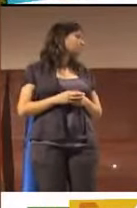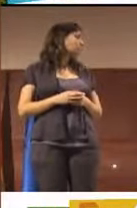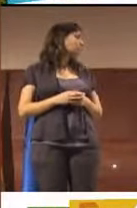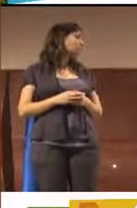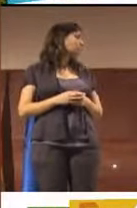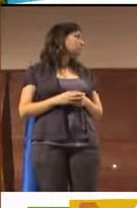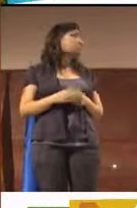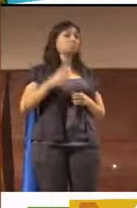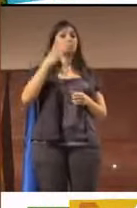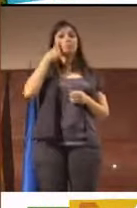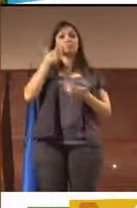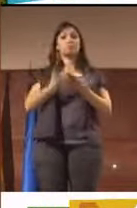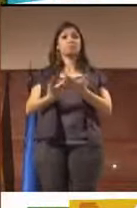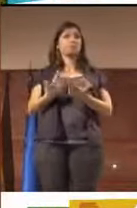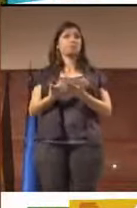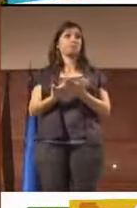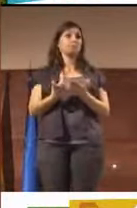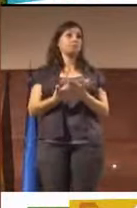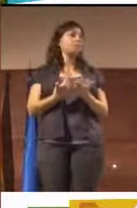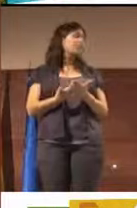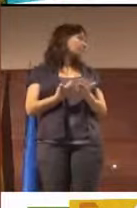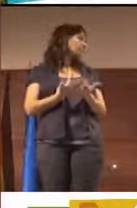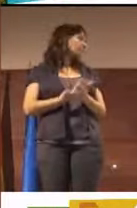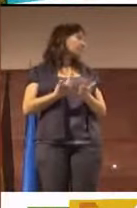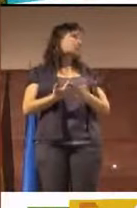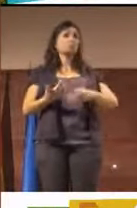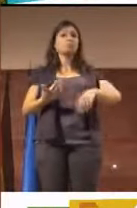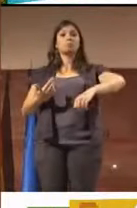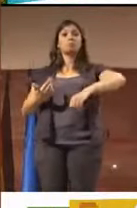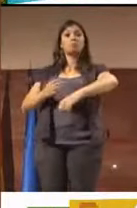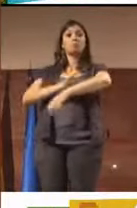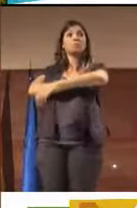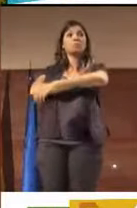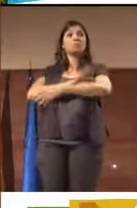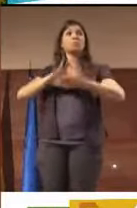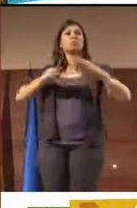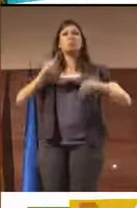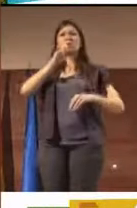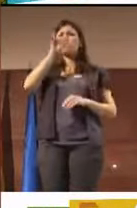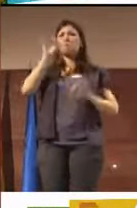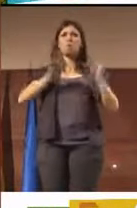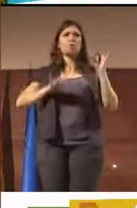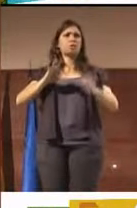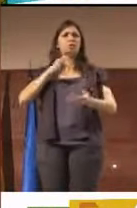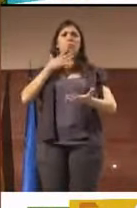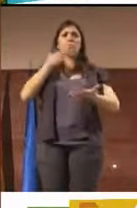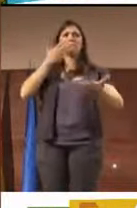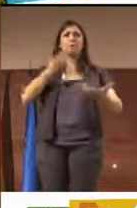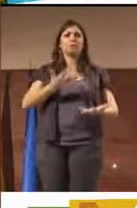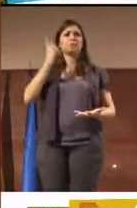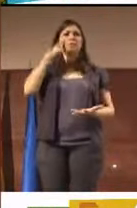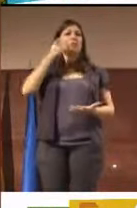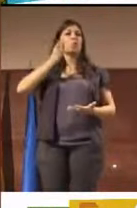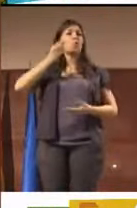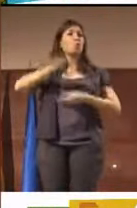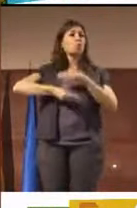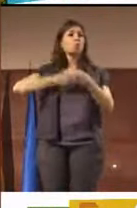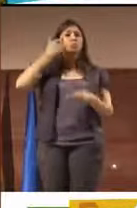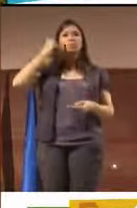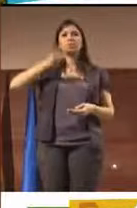como podéis comprobar, soporta el 100% de la fuerza muscular. Es muy utilizado en residencias, centros de